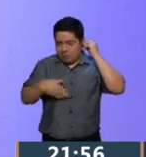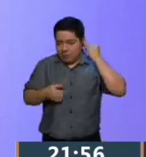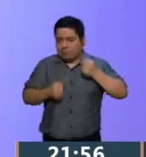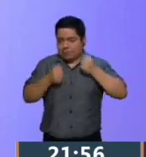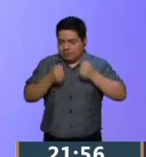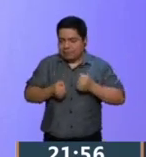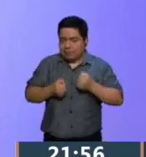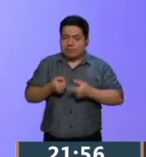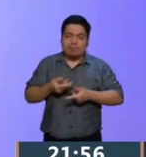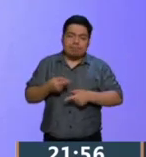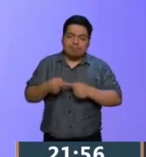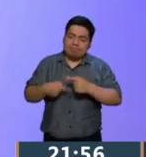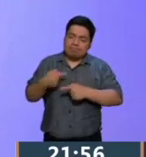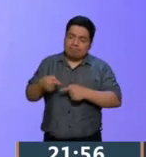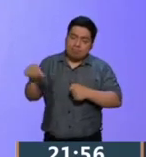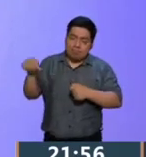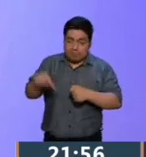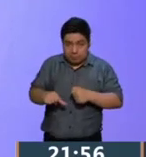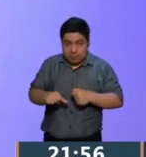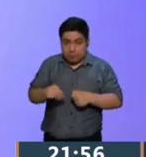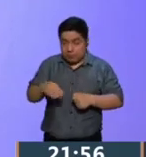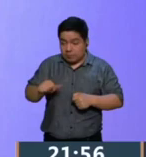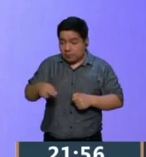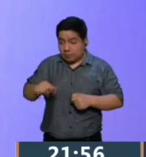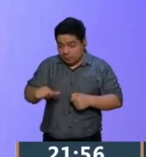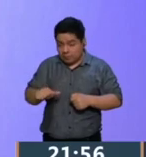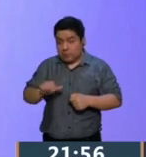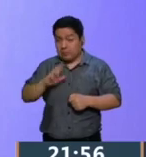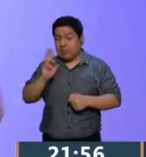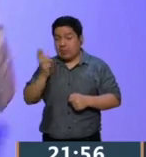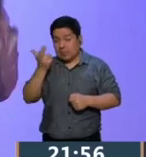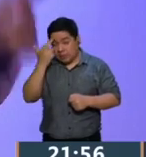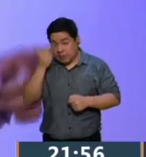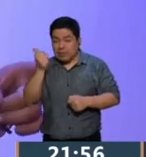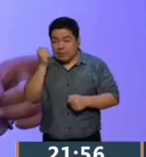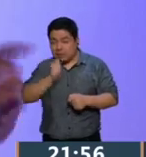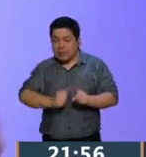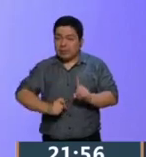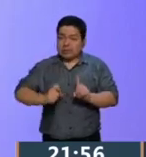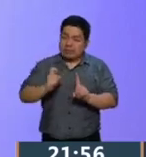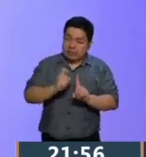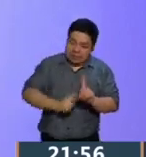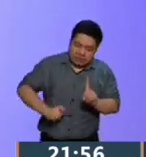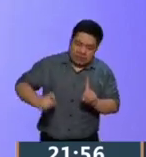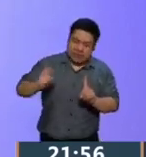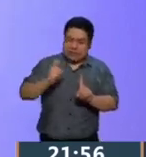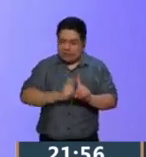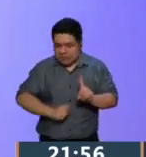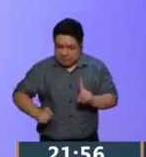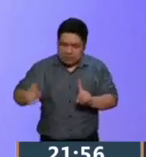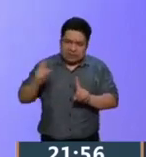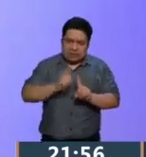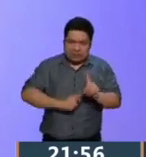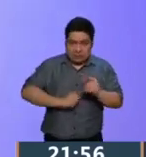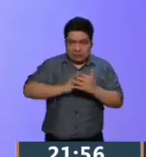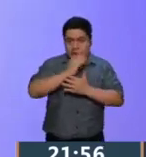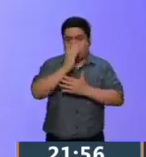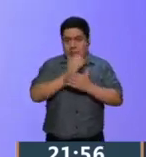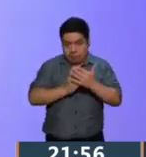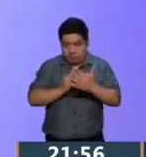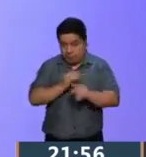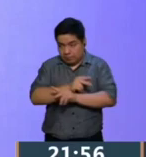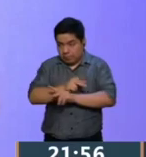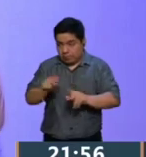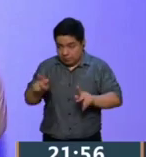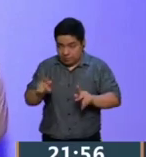que lejos de lo que ha venido pasando hoy, en donde Morena, yo me acuerdo, tanto criticaba y bien hecho, que todos los contratos